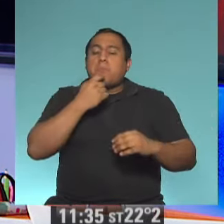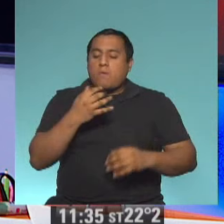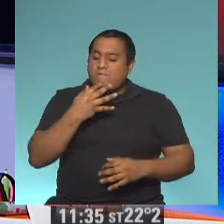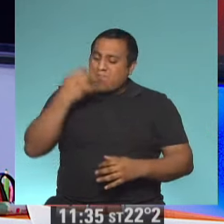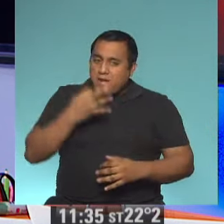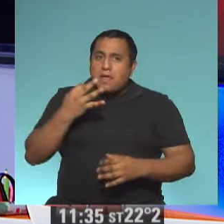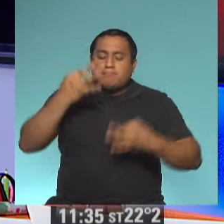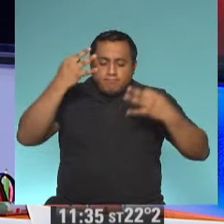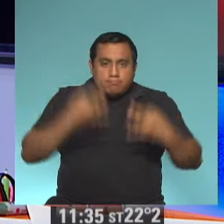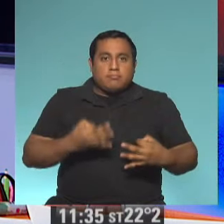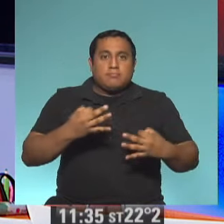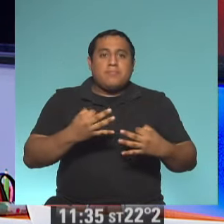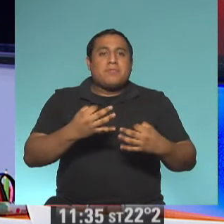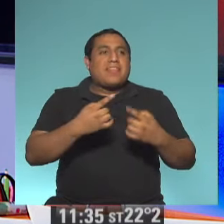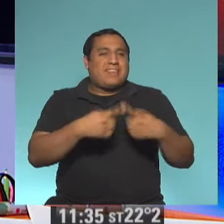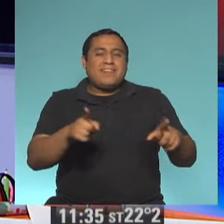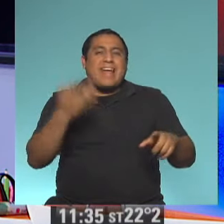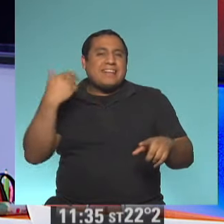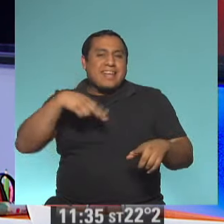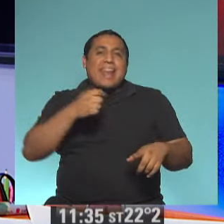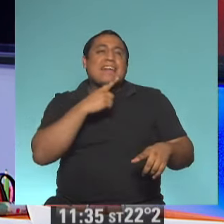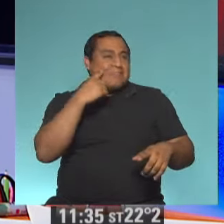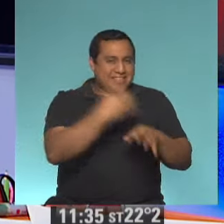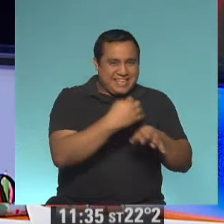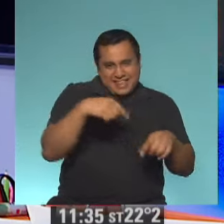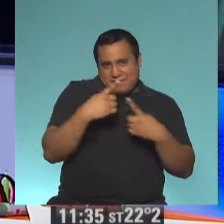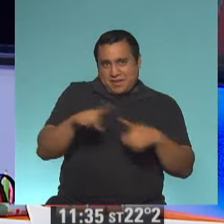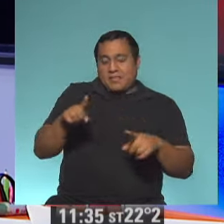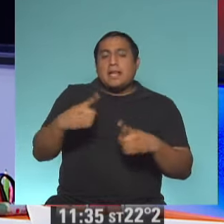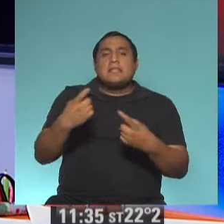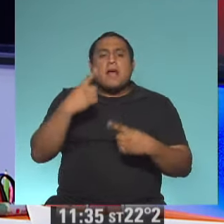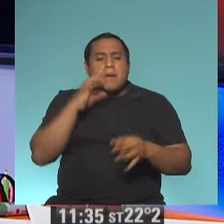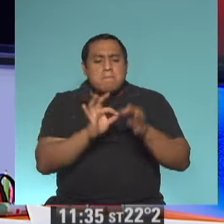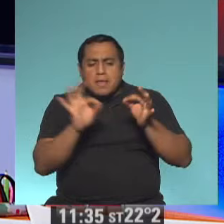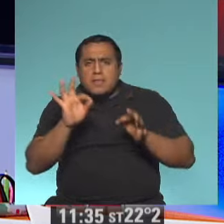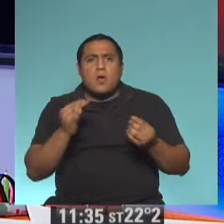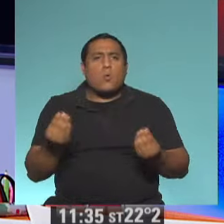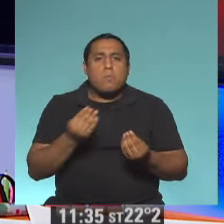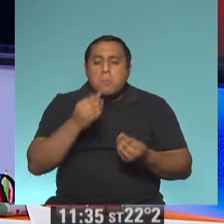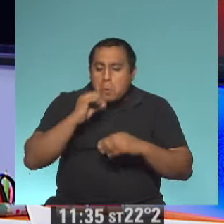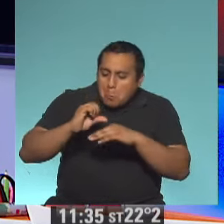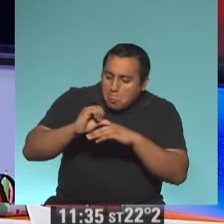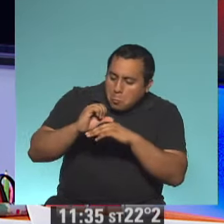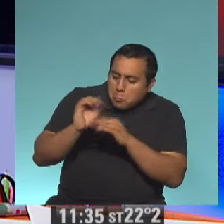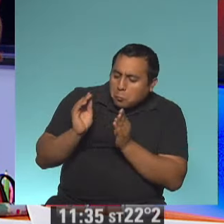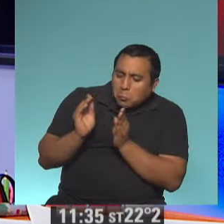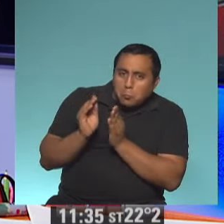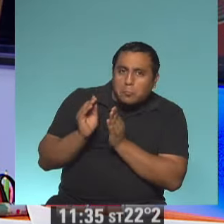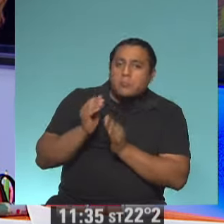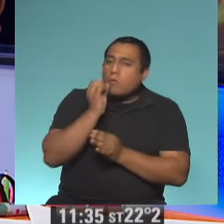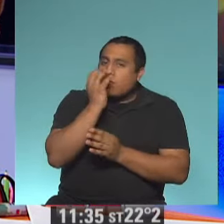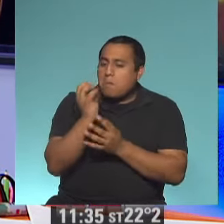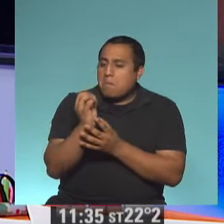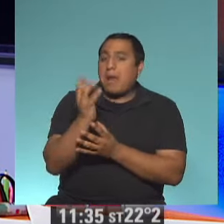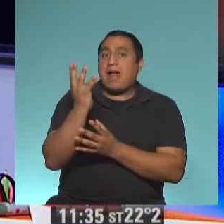realista, distinto a lo que nos enseñaba la señora Nati ayer, necesitamos saber las medidas. Que un caracol es más pequeño, una flor quizás un poco más grande,